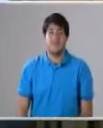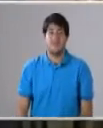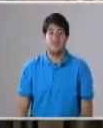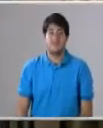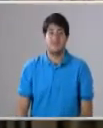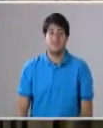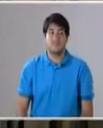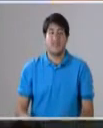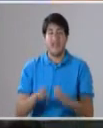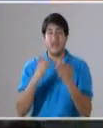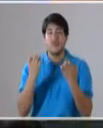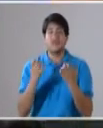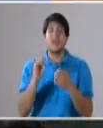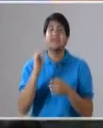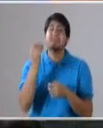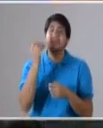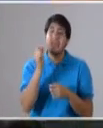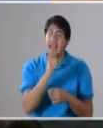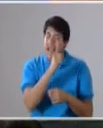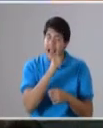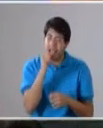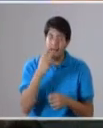¿cuáles son los himnos que estamos oyendo?